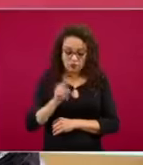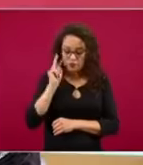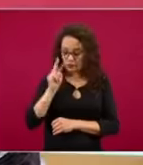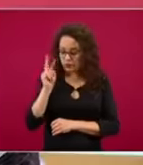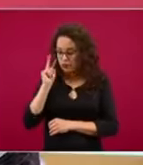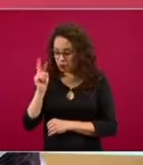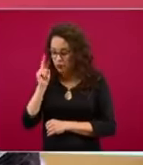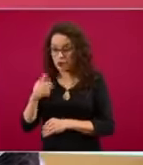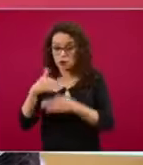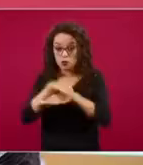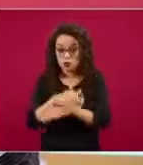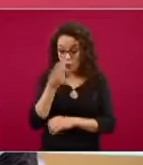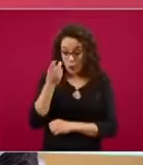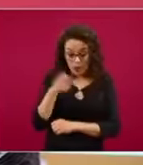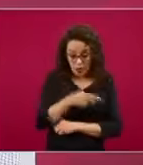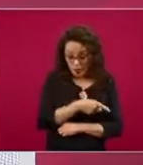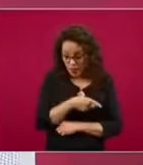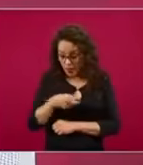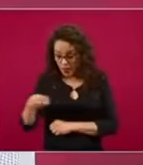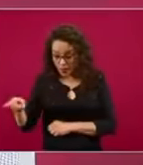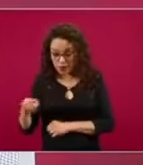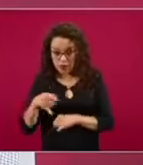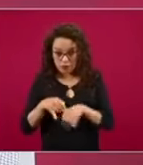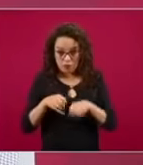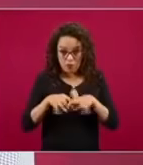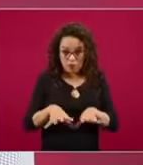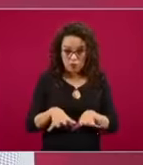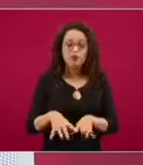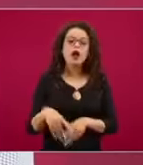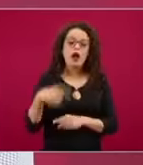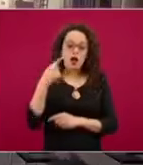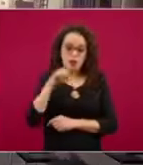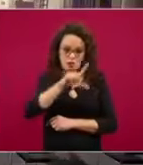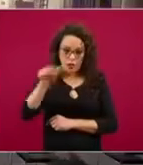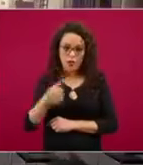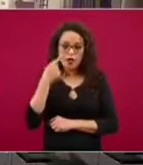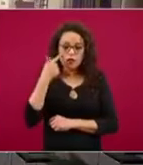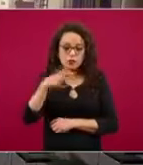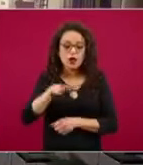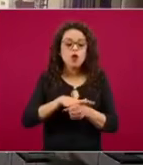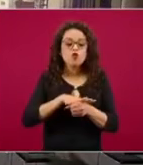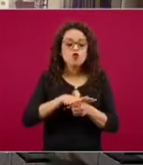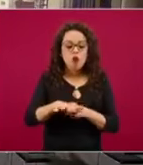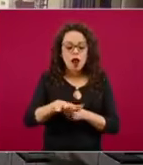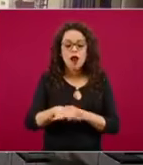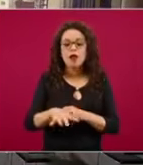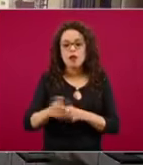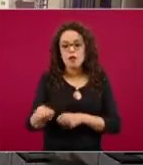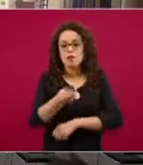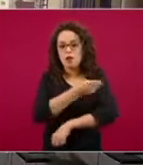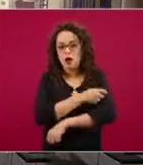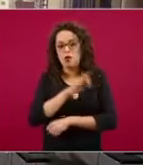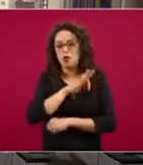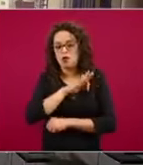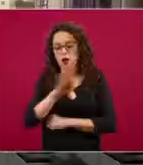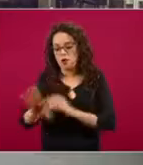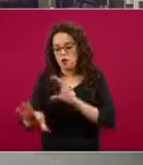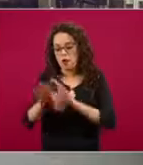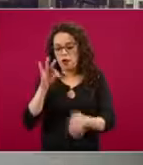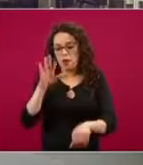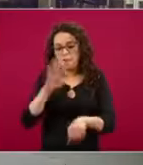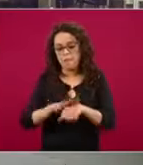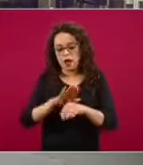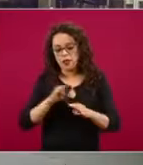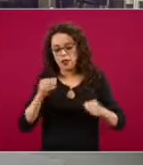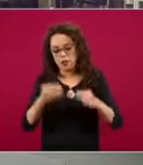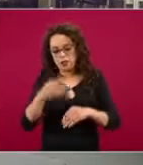las decisiones de cuáles vacunas podrán incorporarse al programa de vacunación ya específicamente